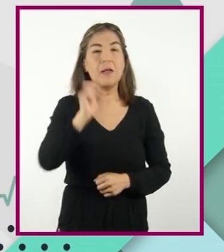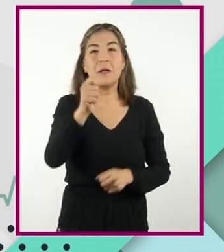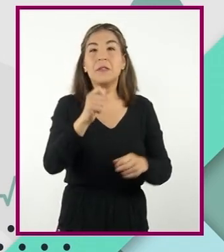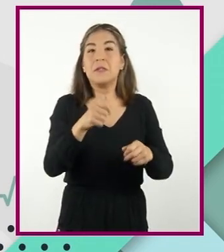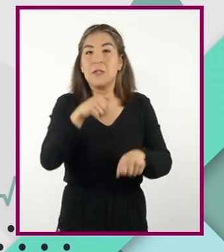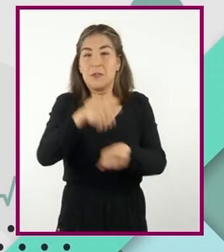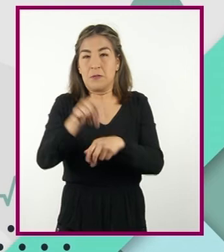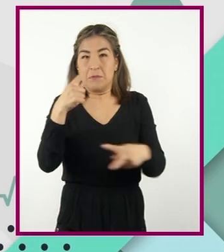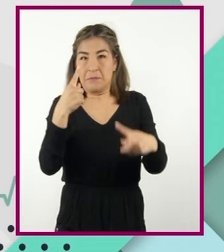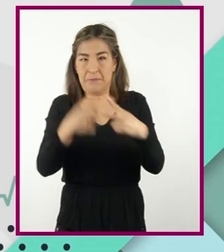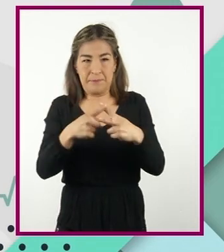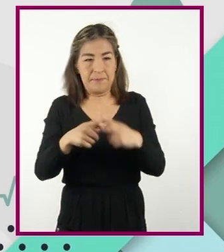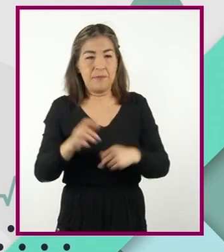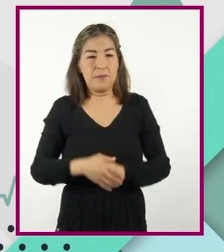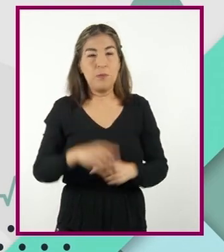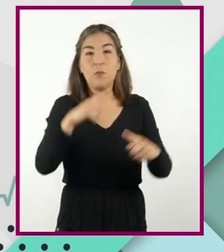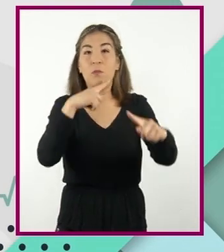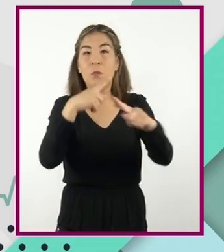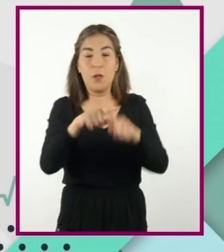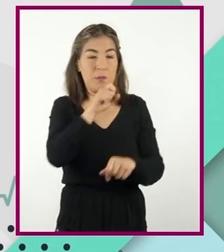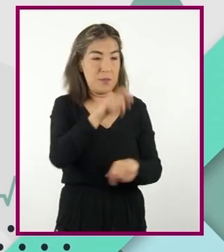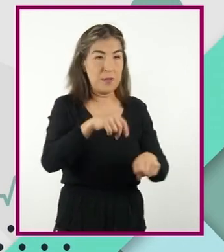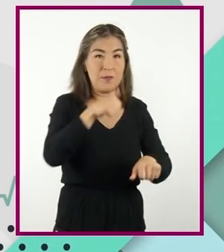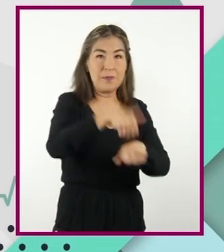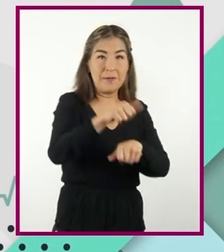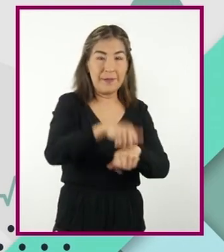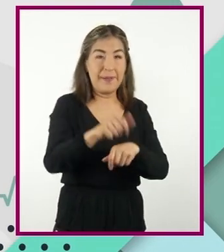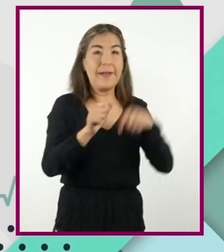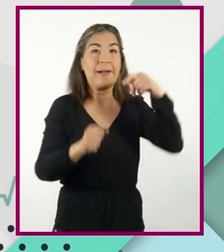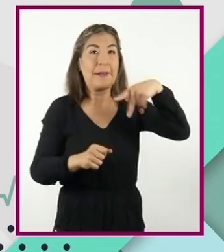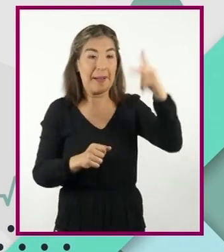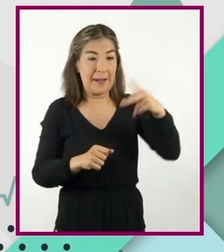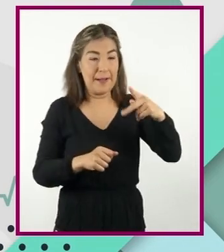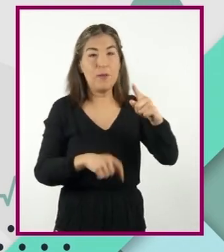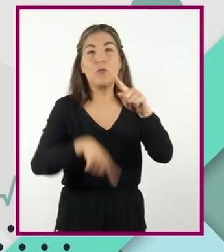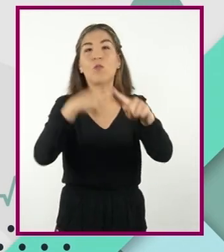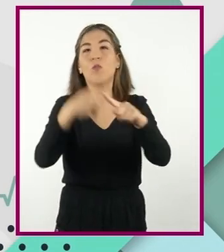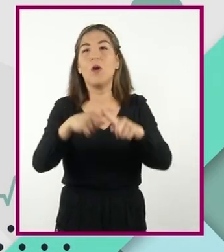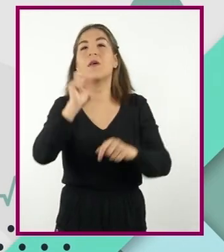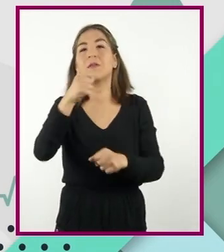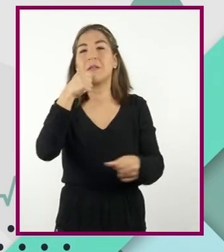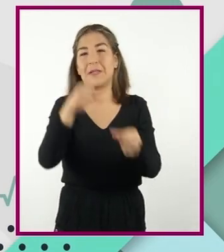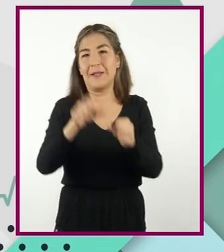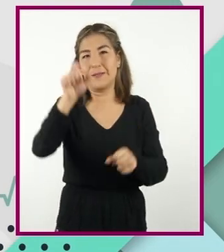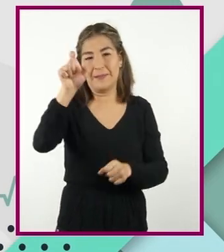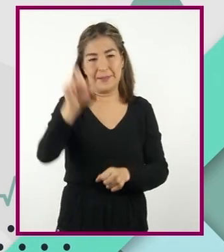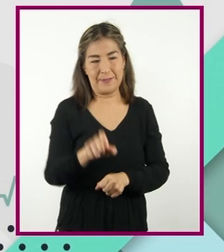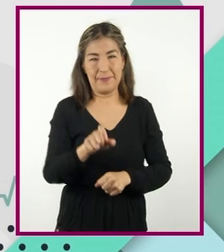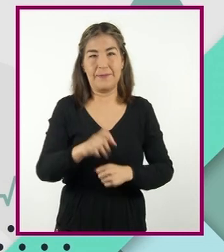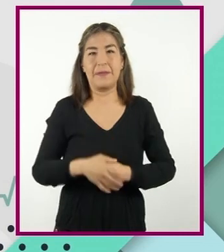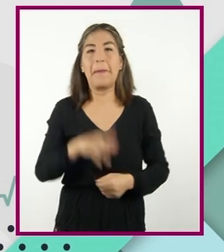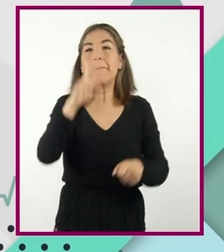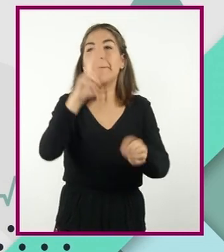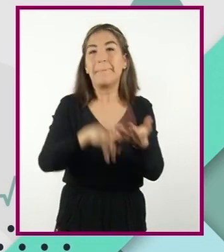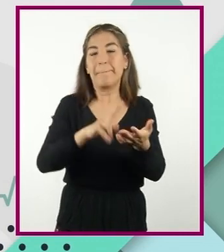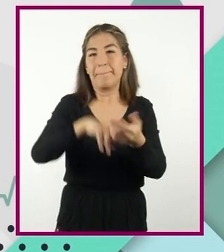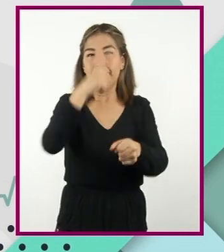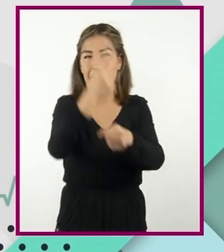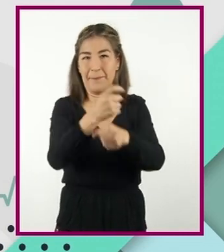operación. Multiplicaremos la constante de proporcionalidad directa por su correspondiente valor de la primera